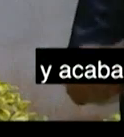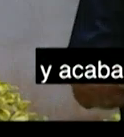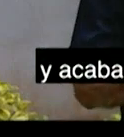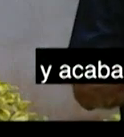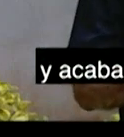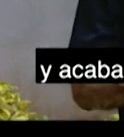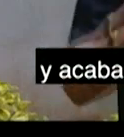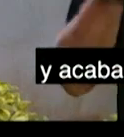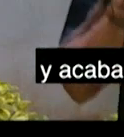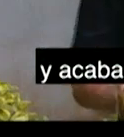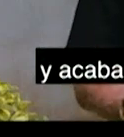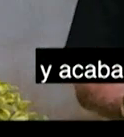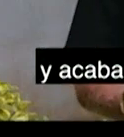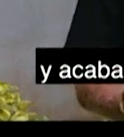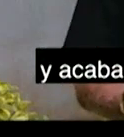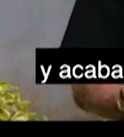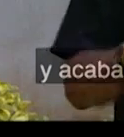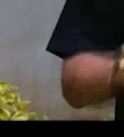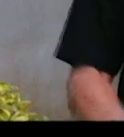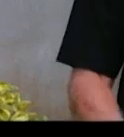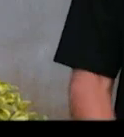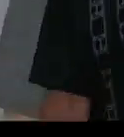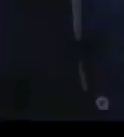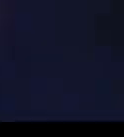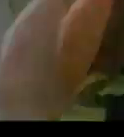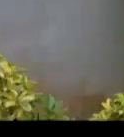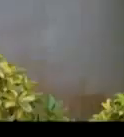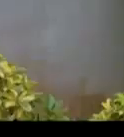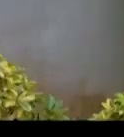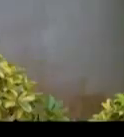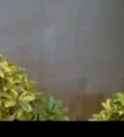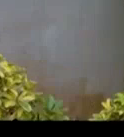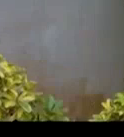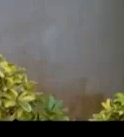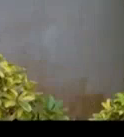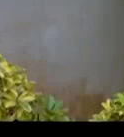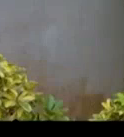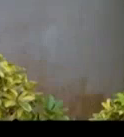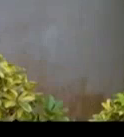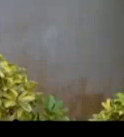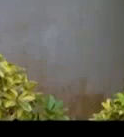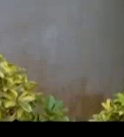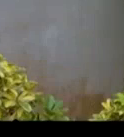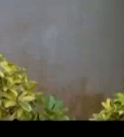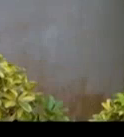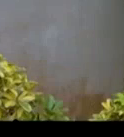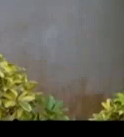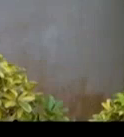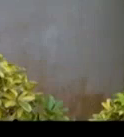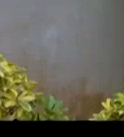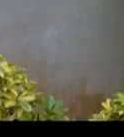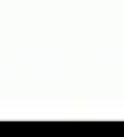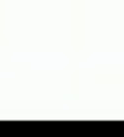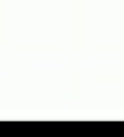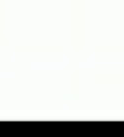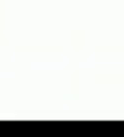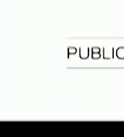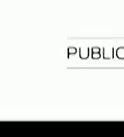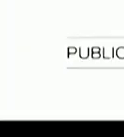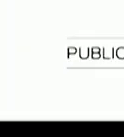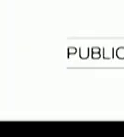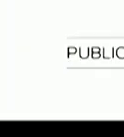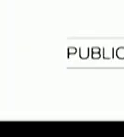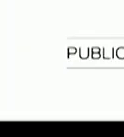con la impunidad que fomenta la corrupción que nos ahoga. No mires al pasado, construye el futuro. Vota Todo 20.